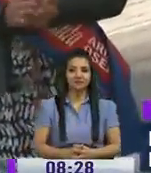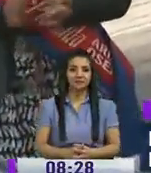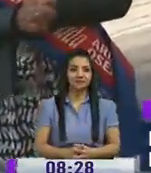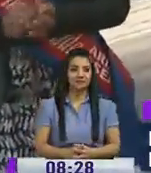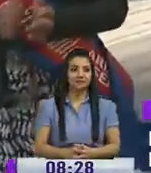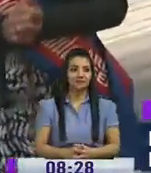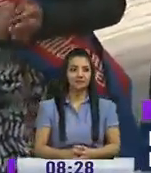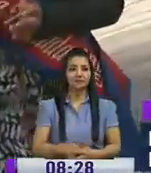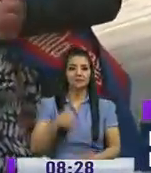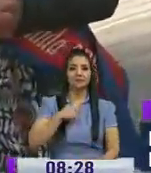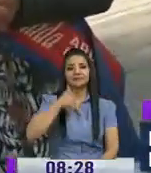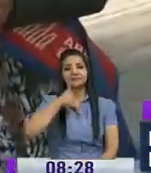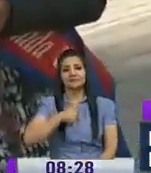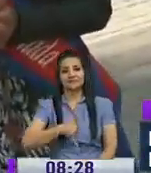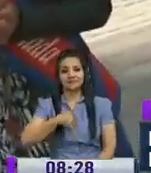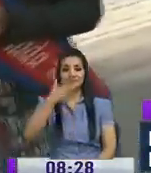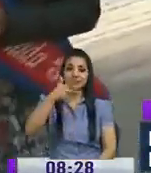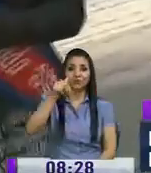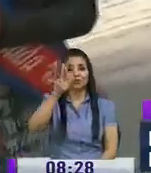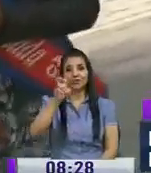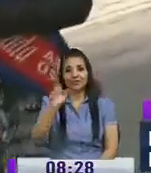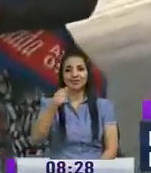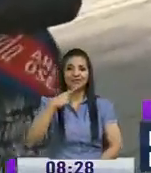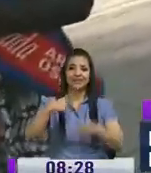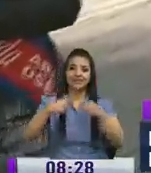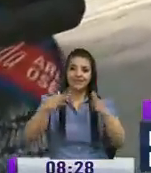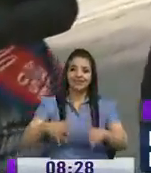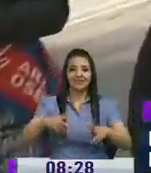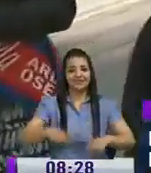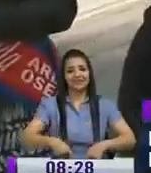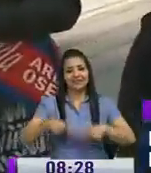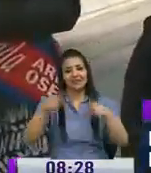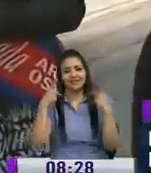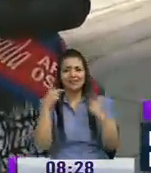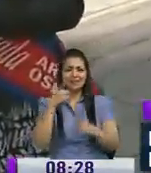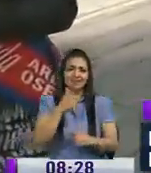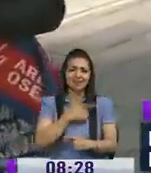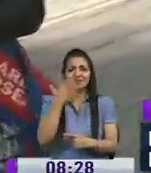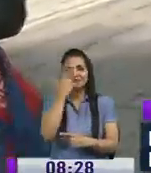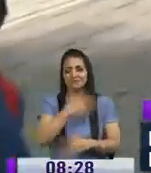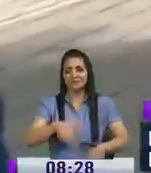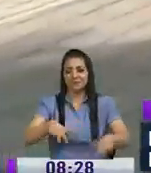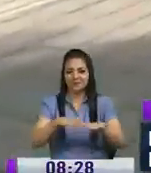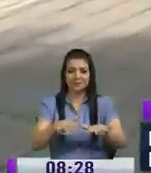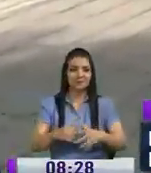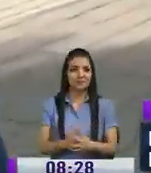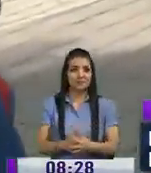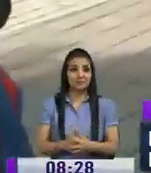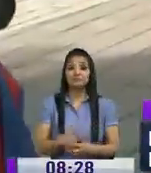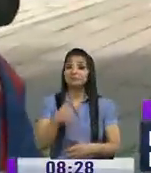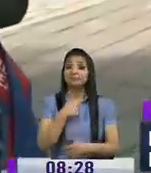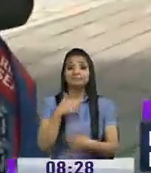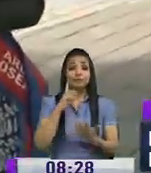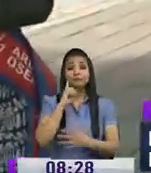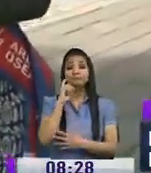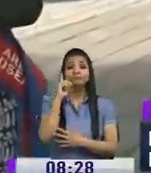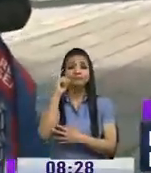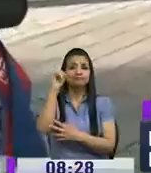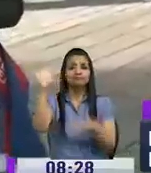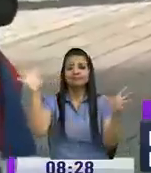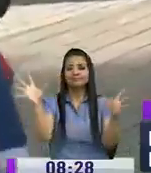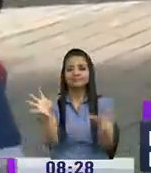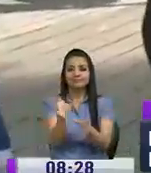el chullaquiteño, la vida me pasa encantado, para mí todo es